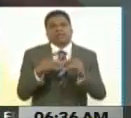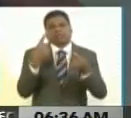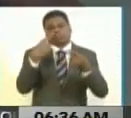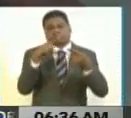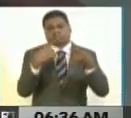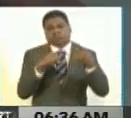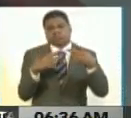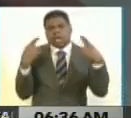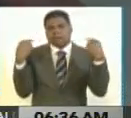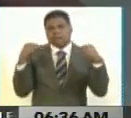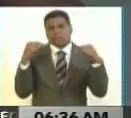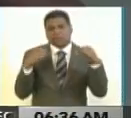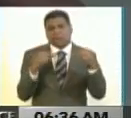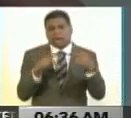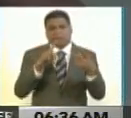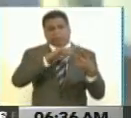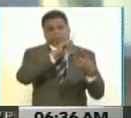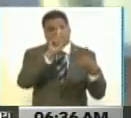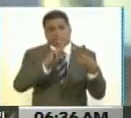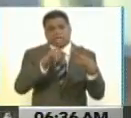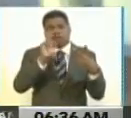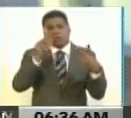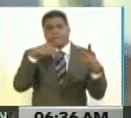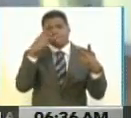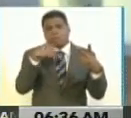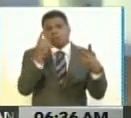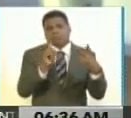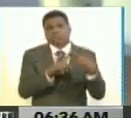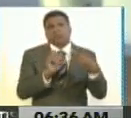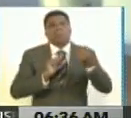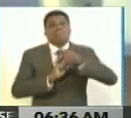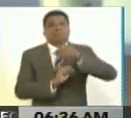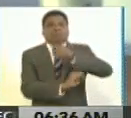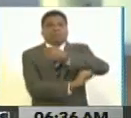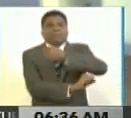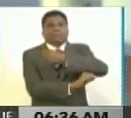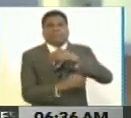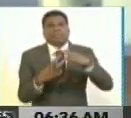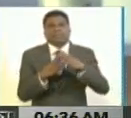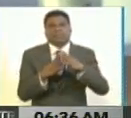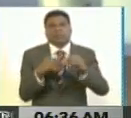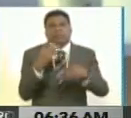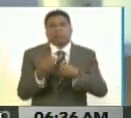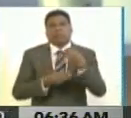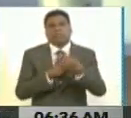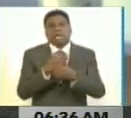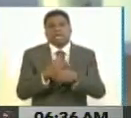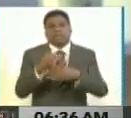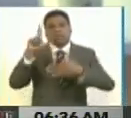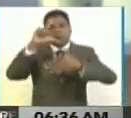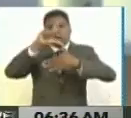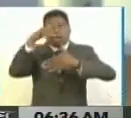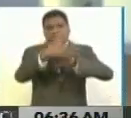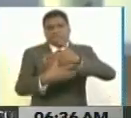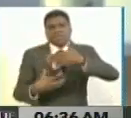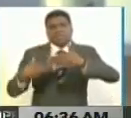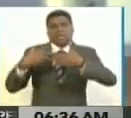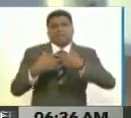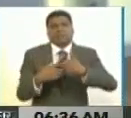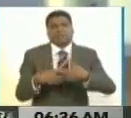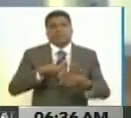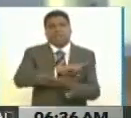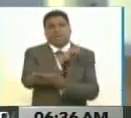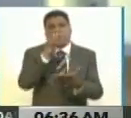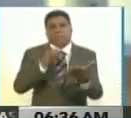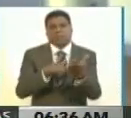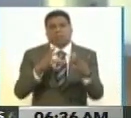a recursos naturales, sino también desde el punto de vista político es fundamental el rol que ha jugado América Latina, en concreto Sudamérica y en concreto algunos